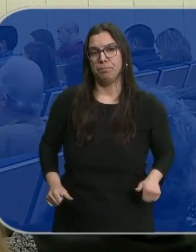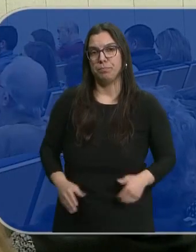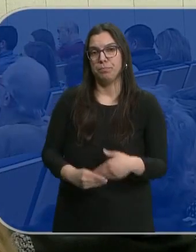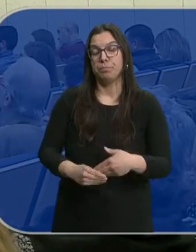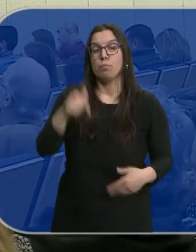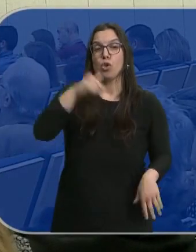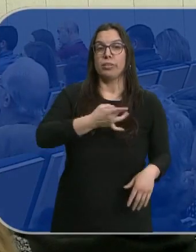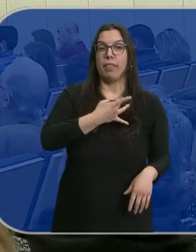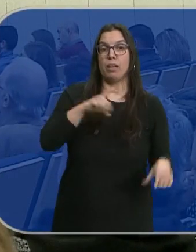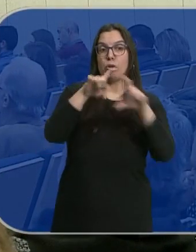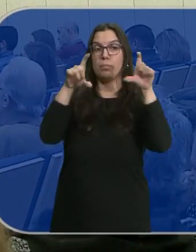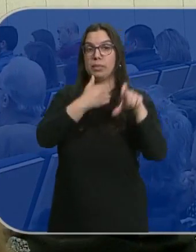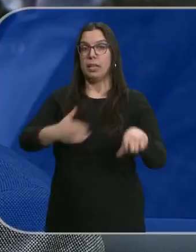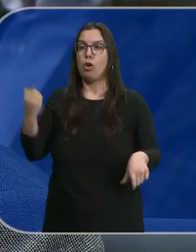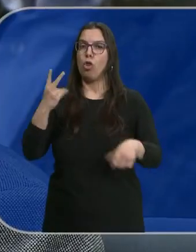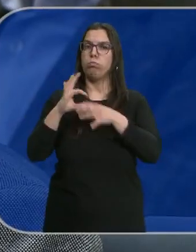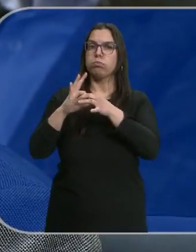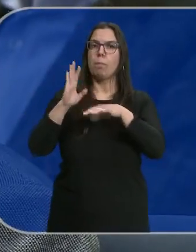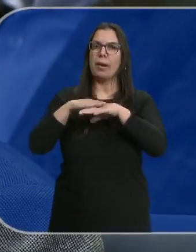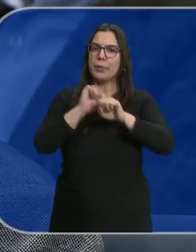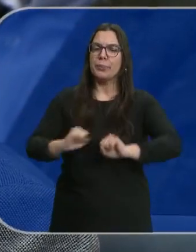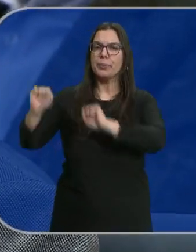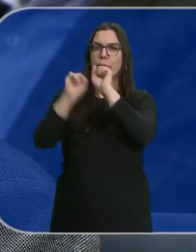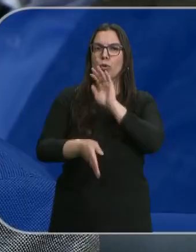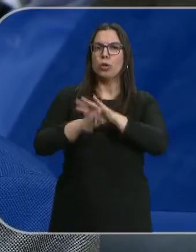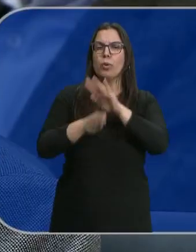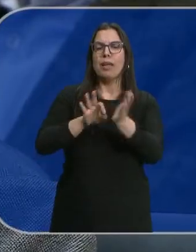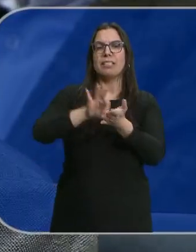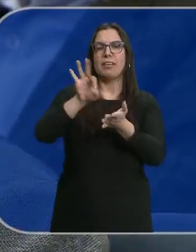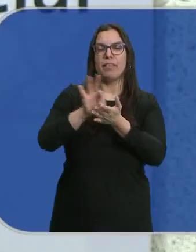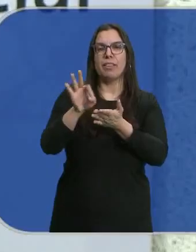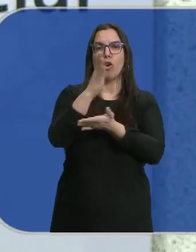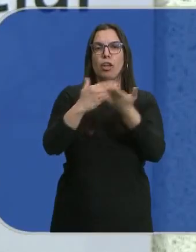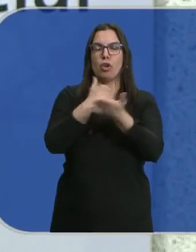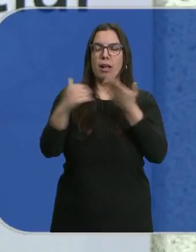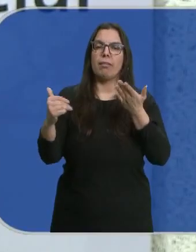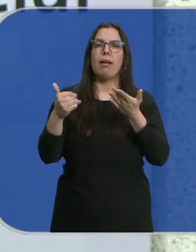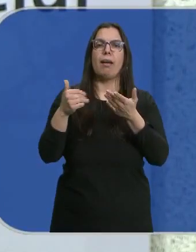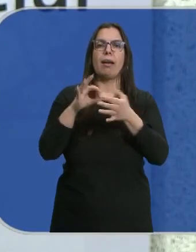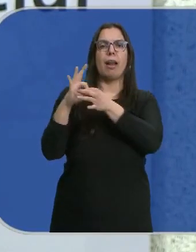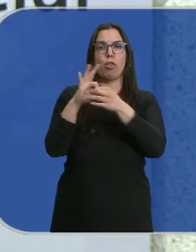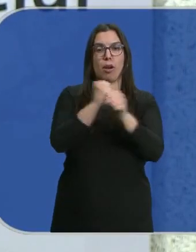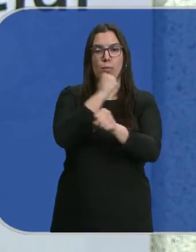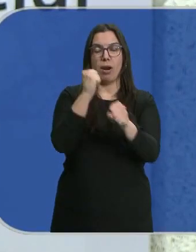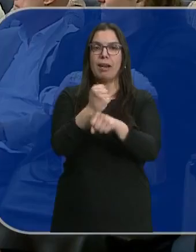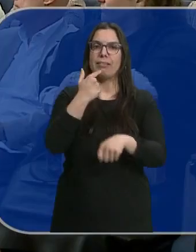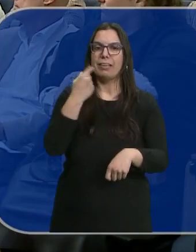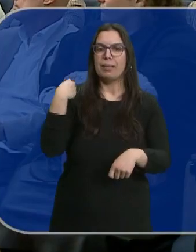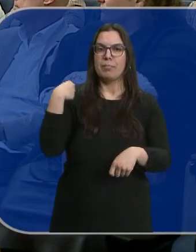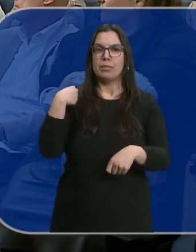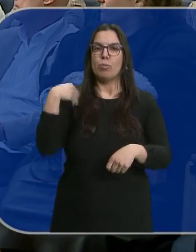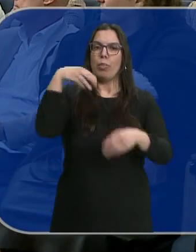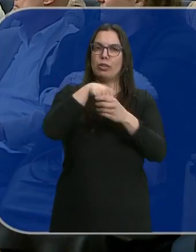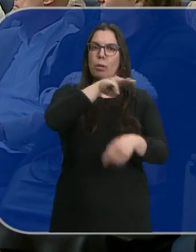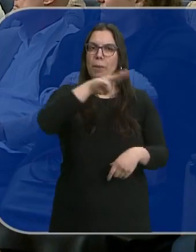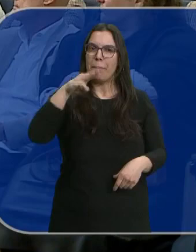Y hoy sindicatos y patronal se han unido para defender la continuidad del Servicio Regional de Relaciones Laborales. Ambos han apelado al espíritu democrático del